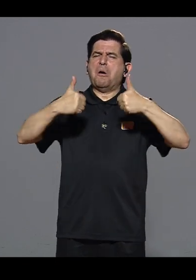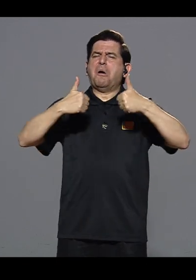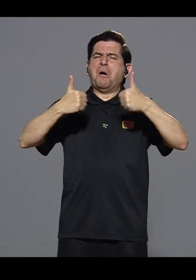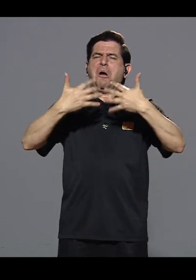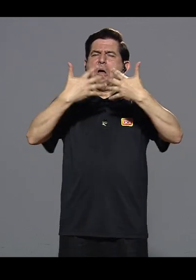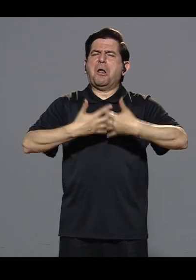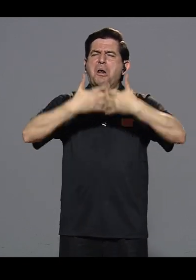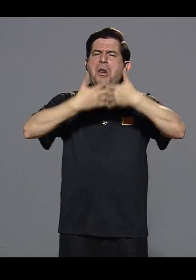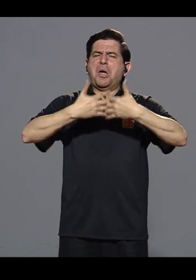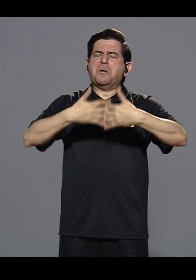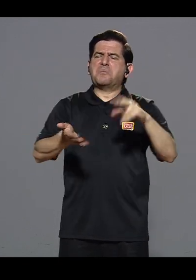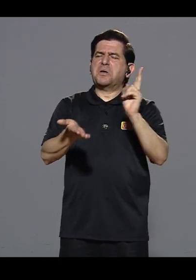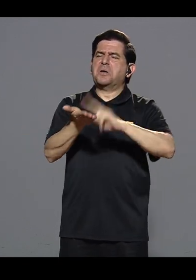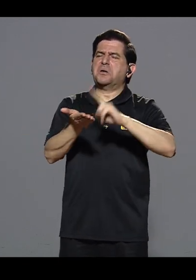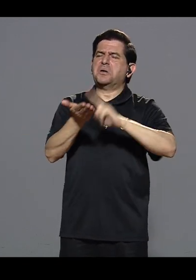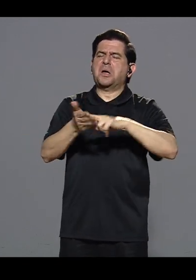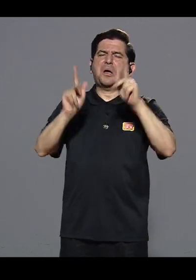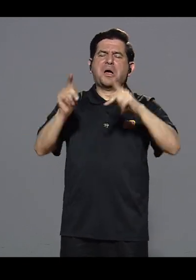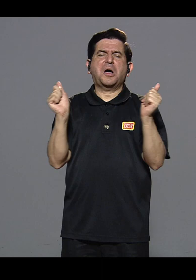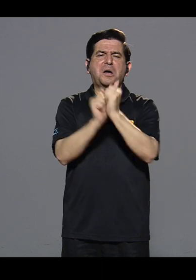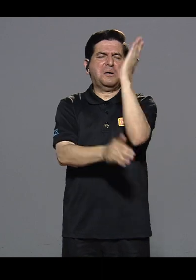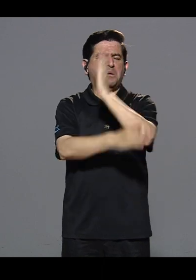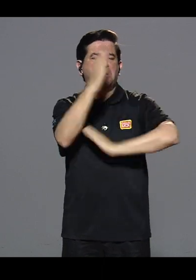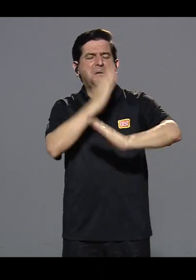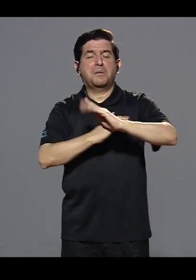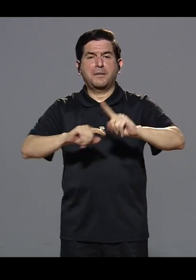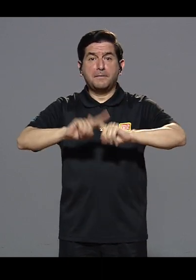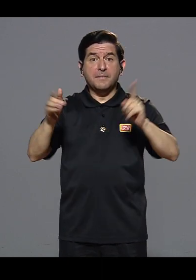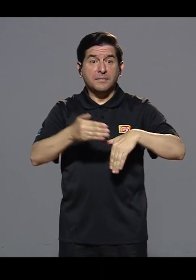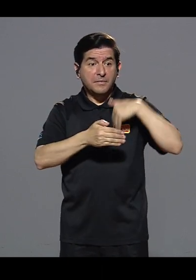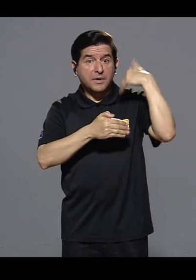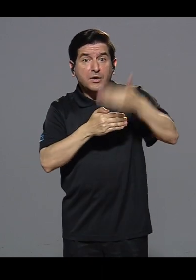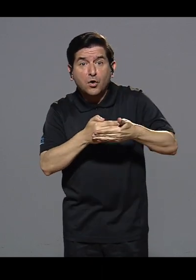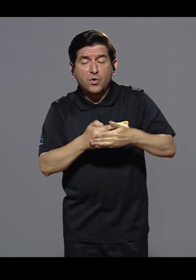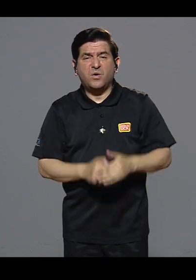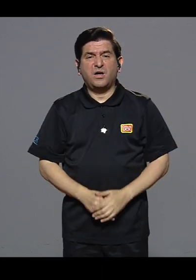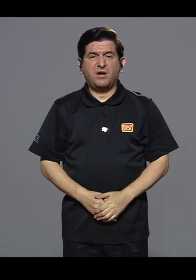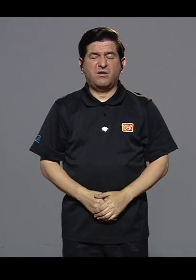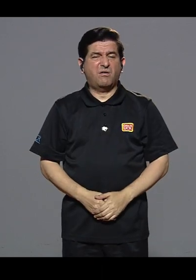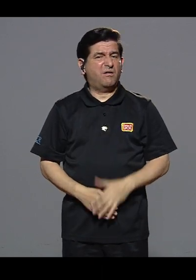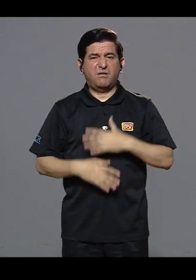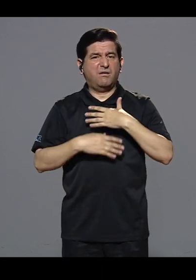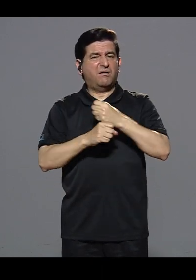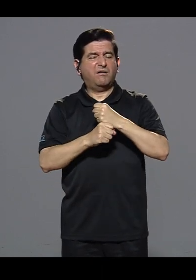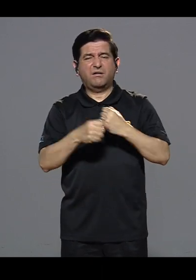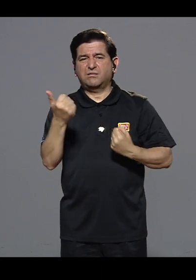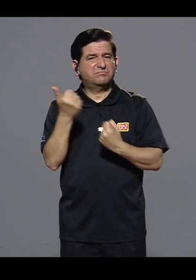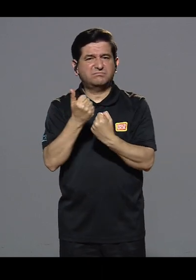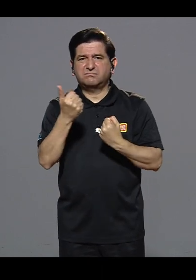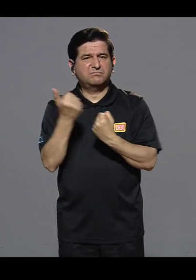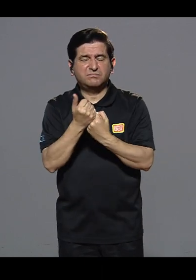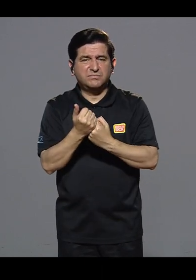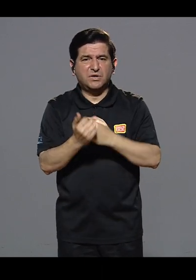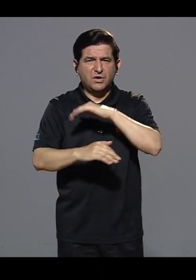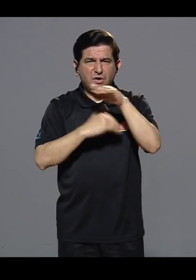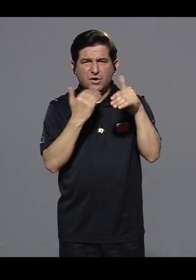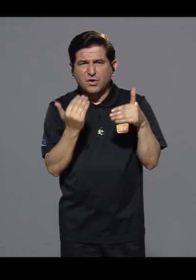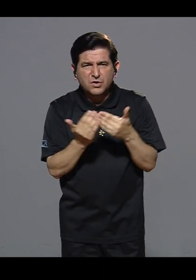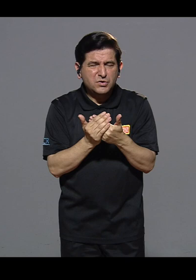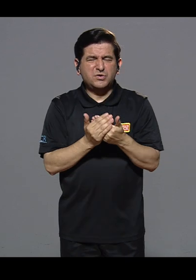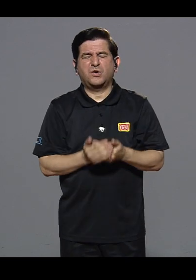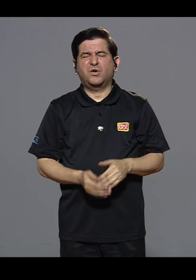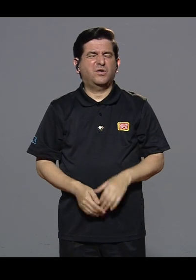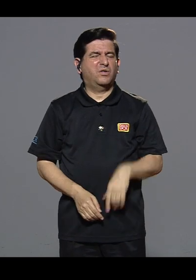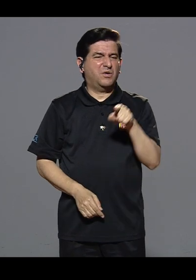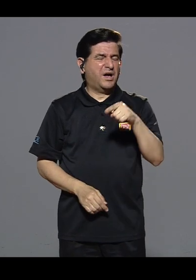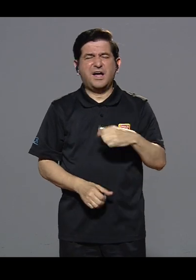qué carga, la empresa tal contrató a una persona con discapacidad. Pero llega un momento como que vienen las desconfianzas, no le dan el apoyo, todo lo ponen a